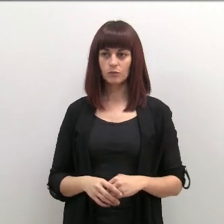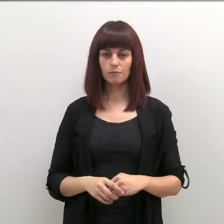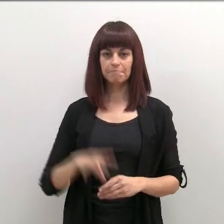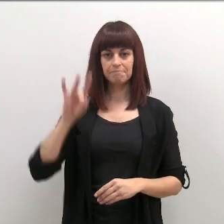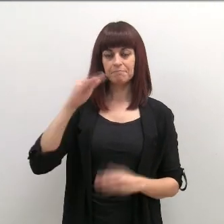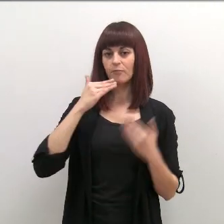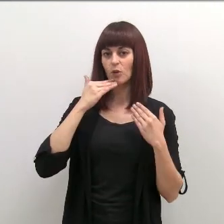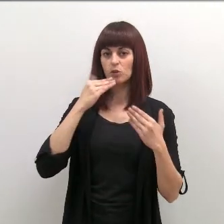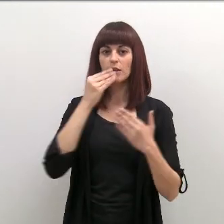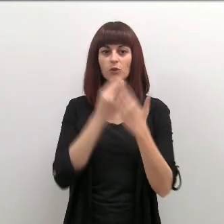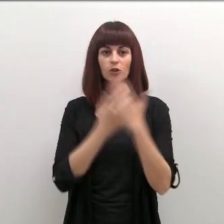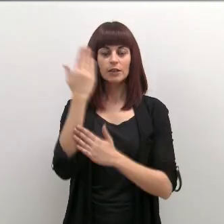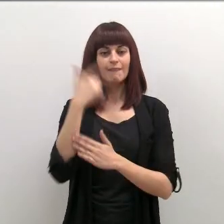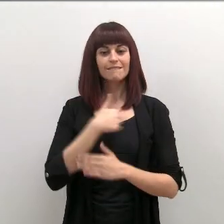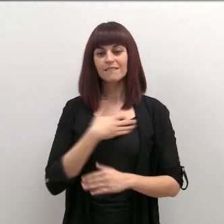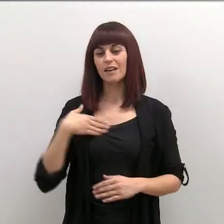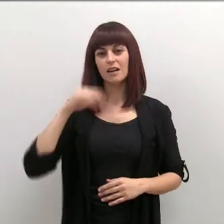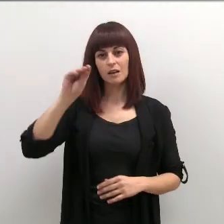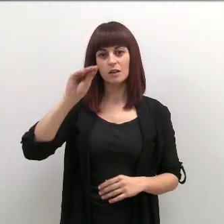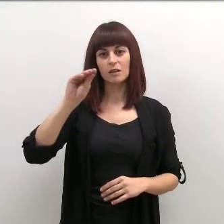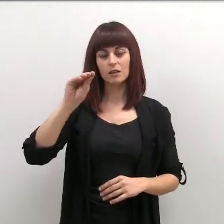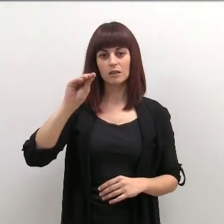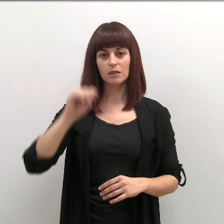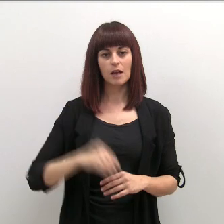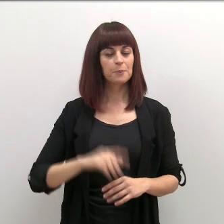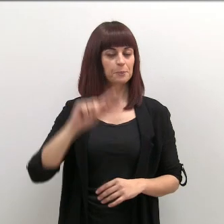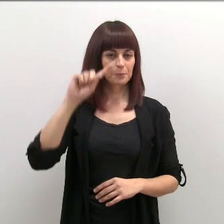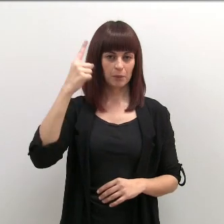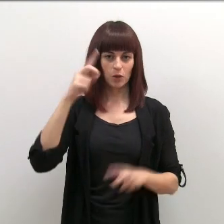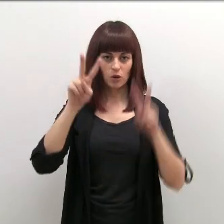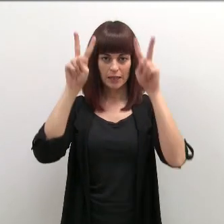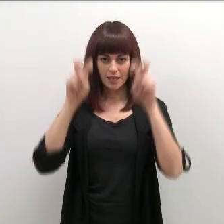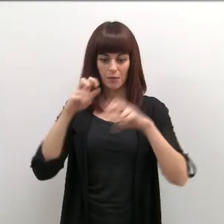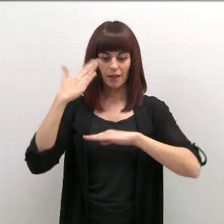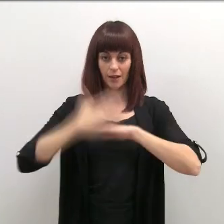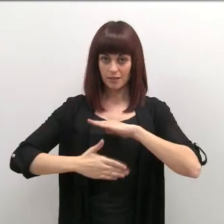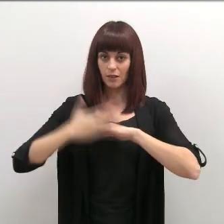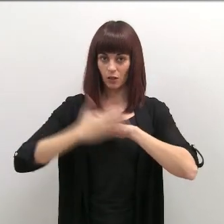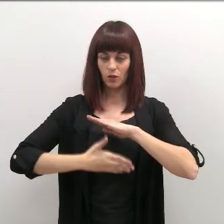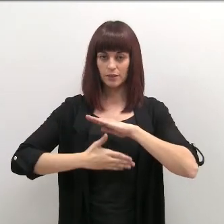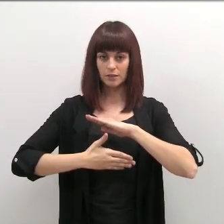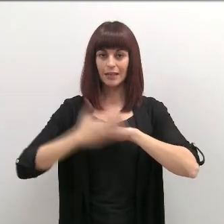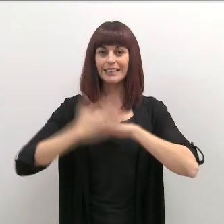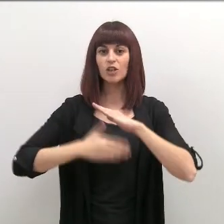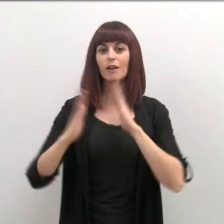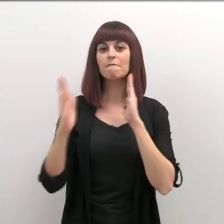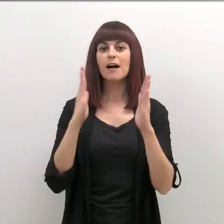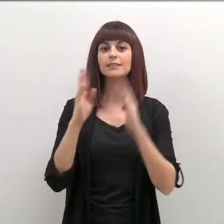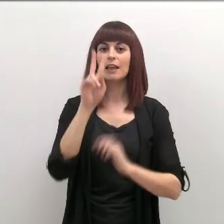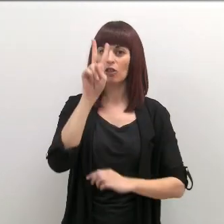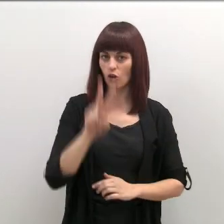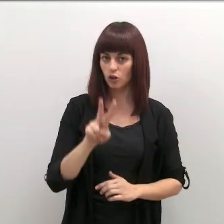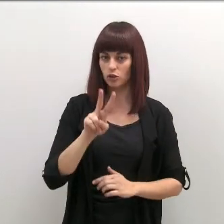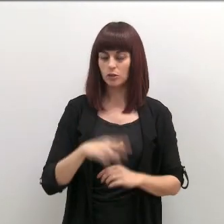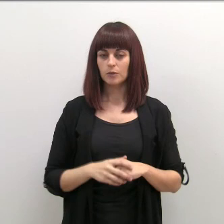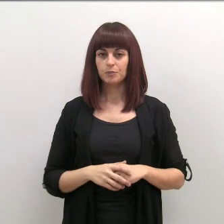Sí, muchas gracias. Buenos días. Yo le quería preguntar, en primer lugar, sobre el tema de las restricciones, sobre las restricciones de la fase 2.